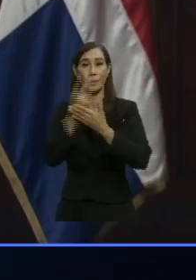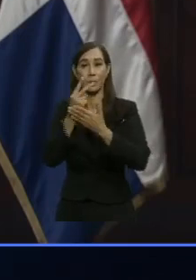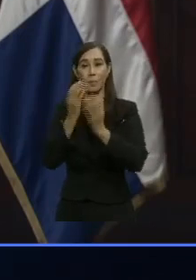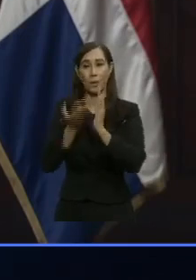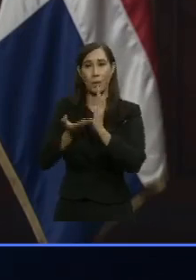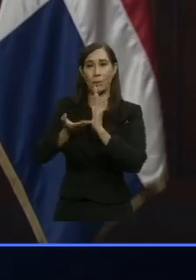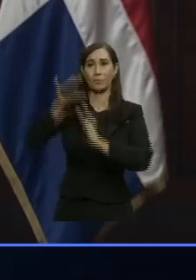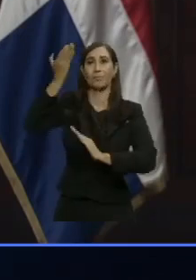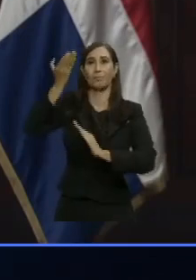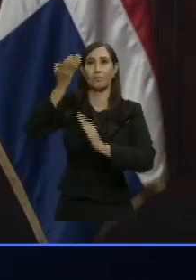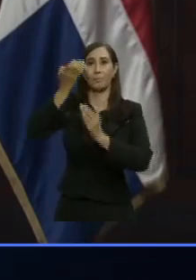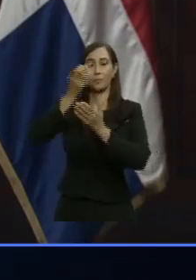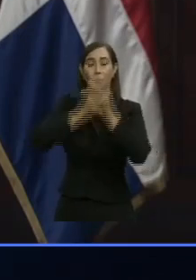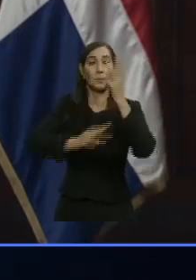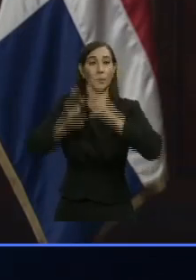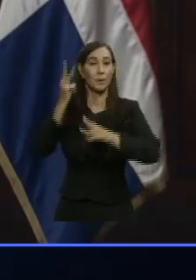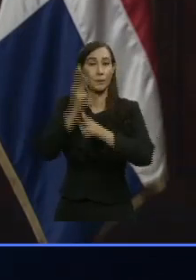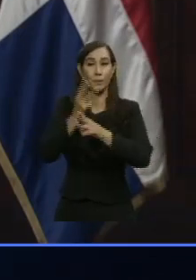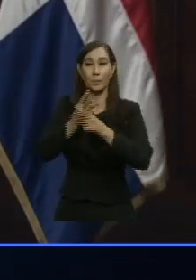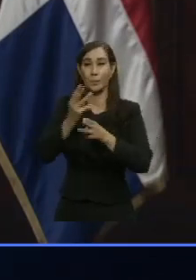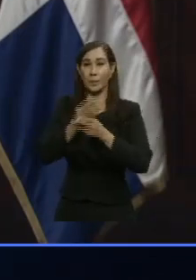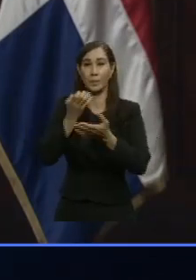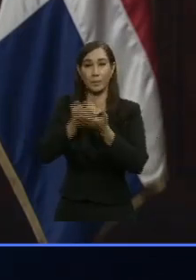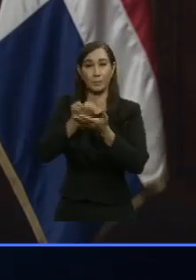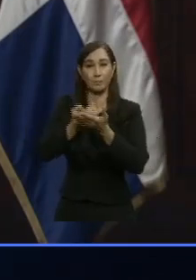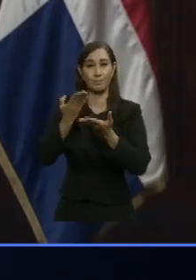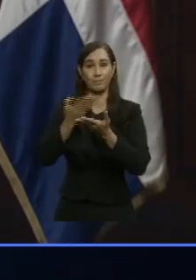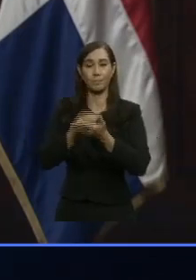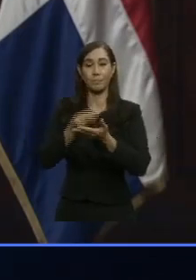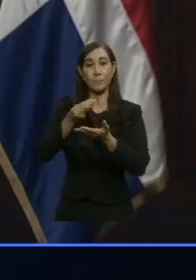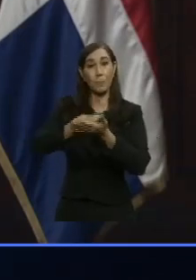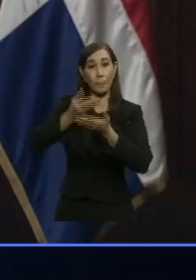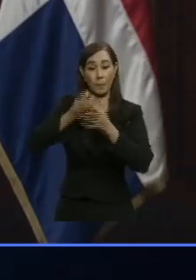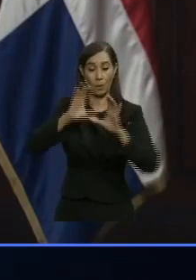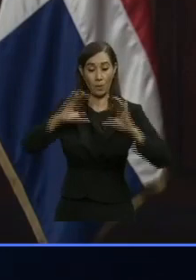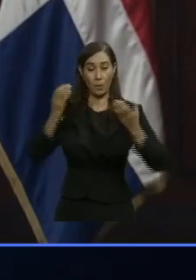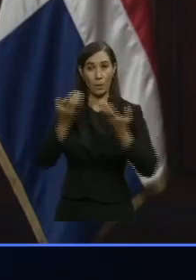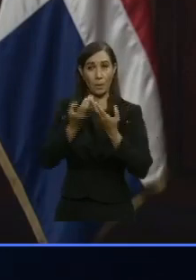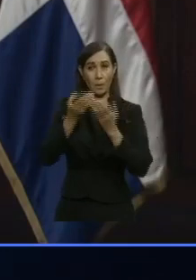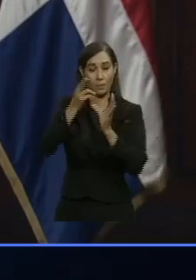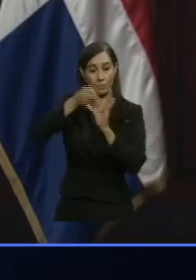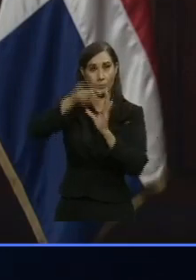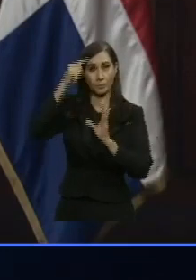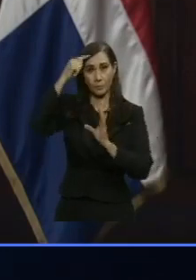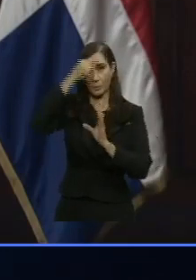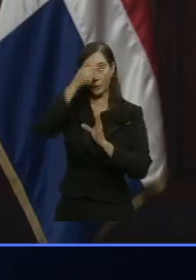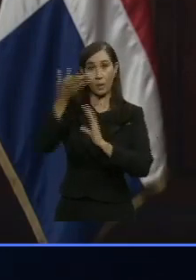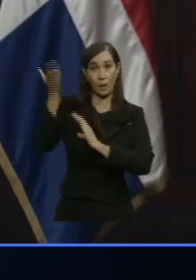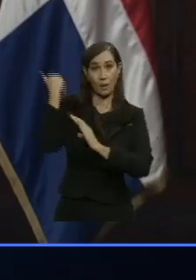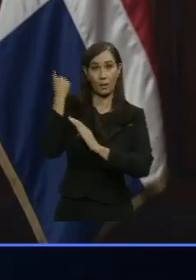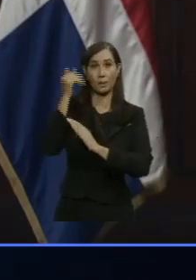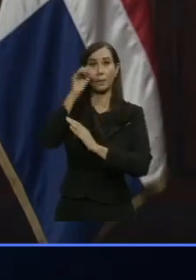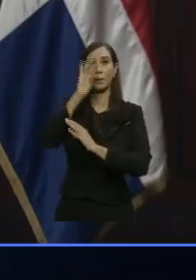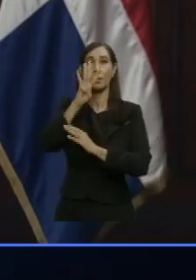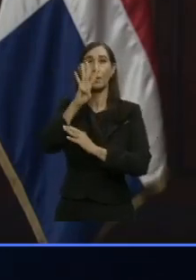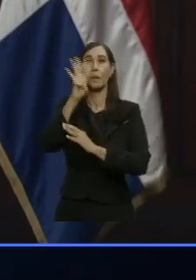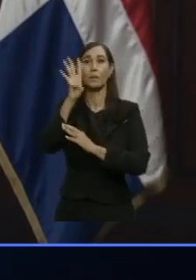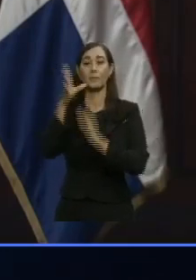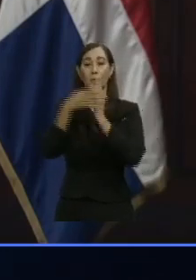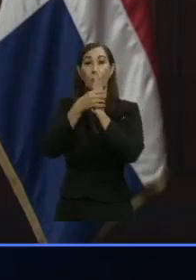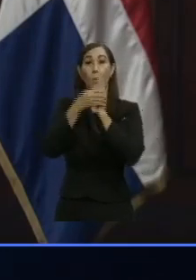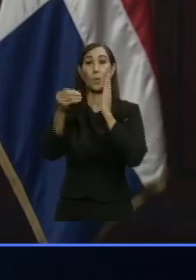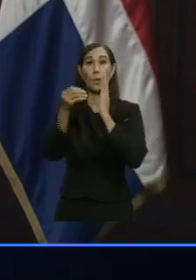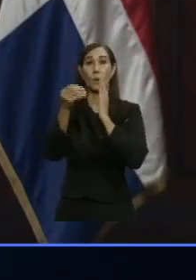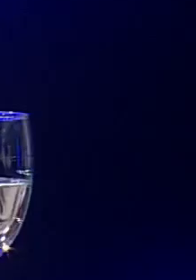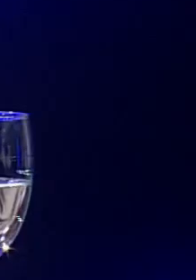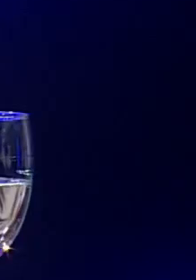discurso tendrá para mañana y en las próximas horas los partidos de la oposición a eso quiero llegar con usted tiene conocimiento que